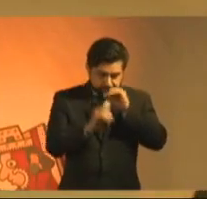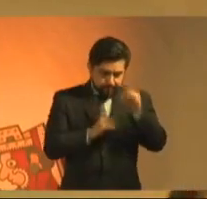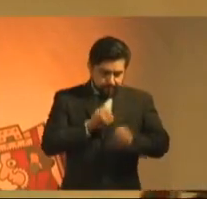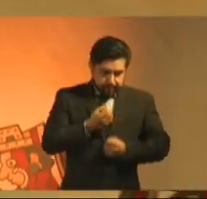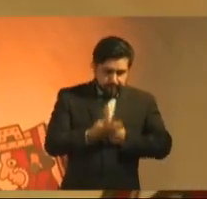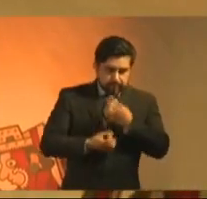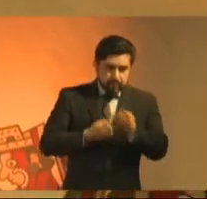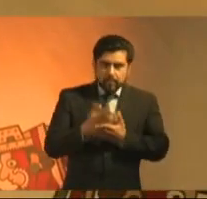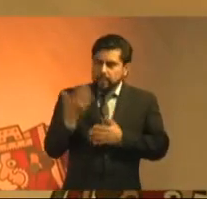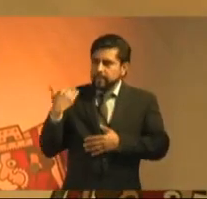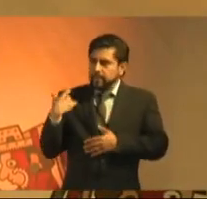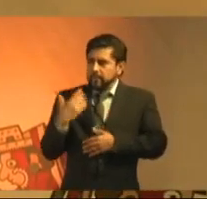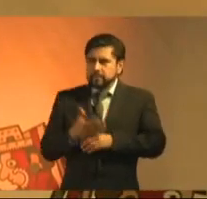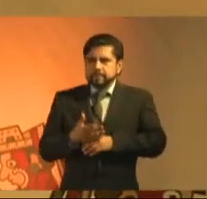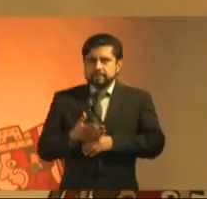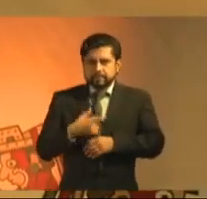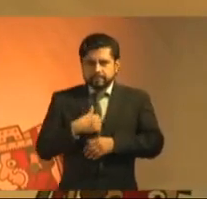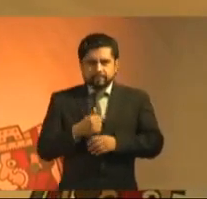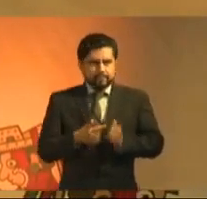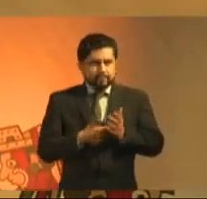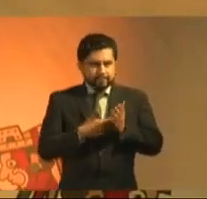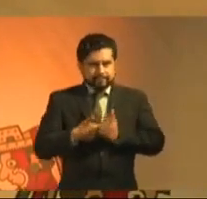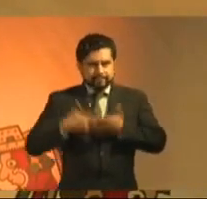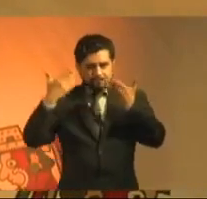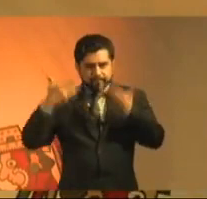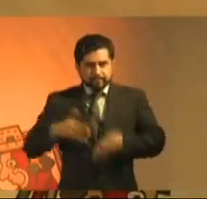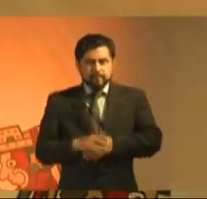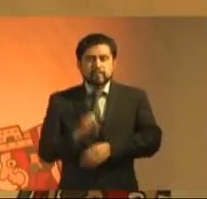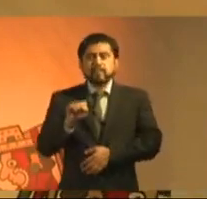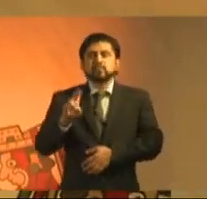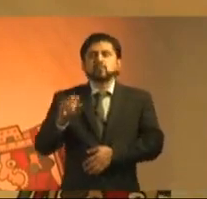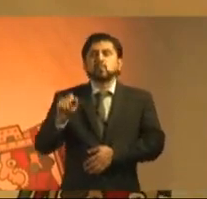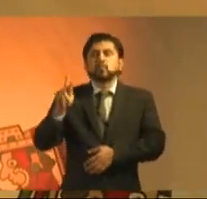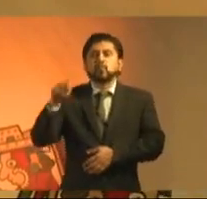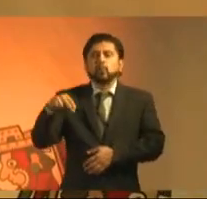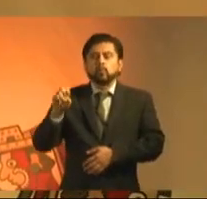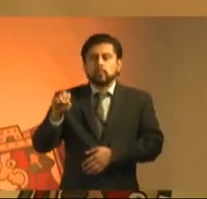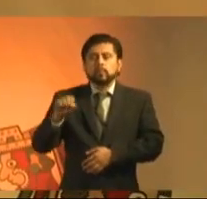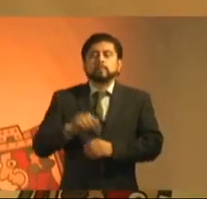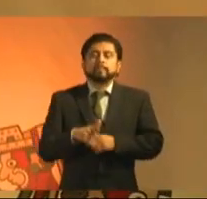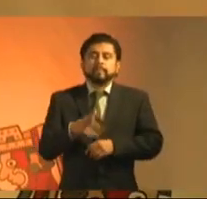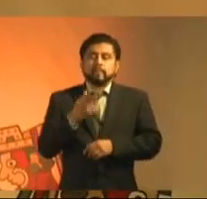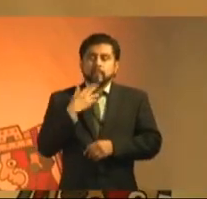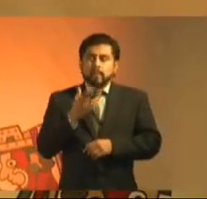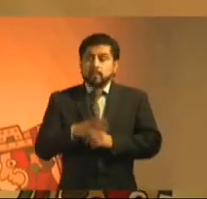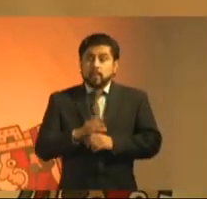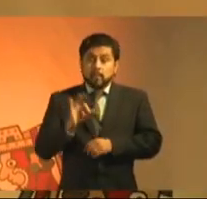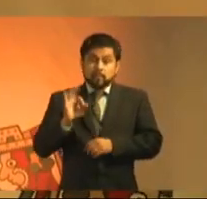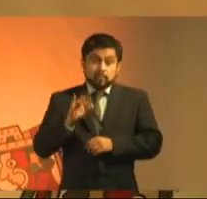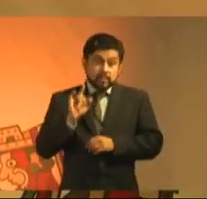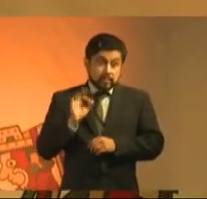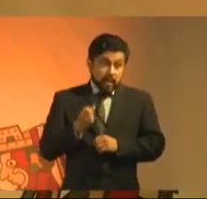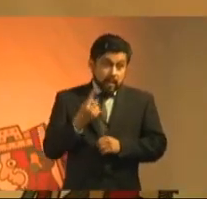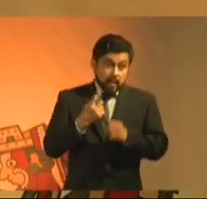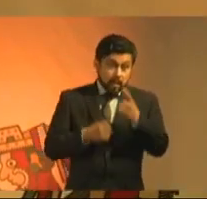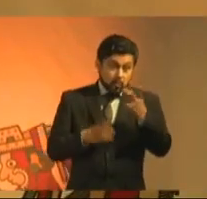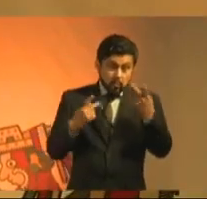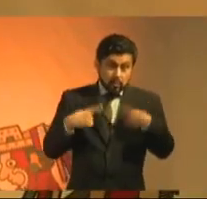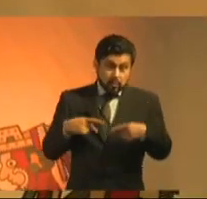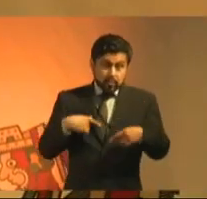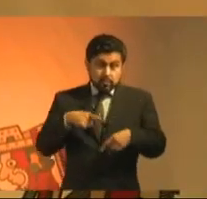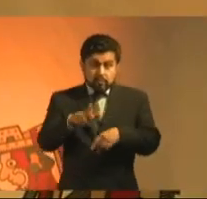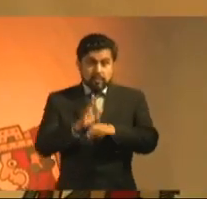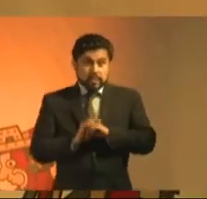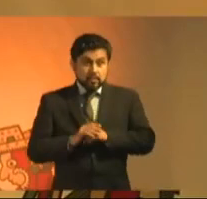el amigo este libro se llama a su punto el ipe espero que aquí no haya yucatecos que hable en maya si los hay